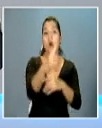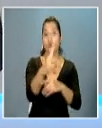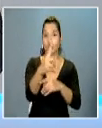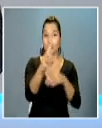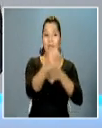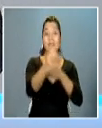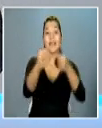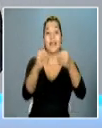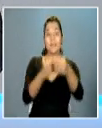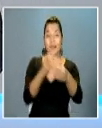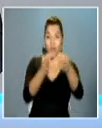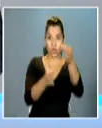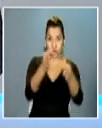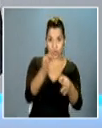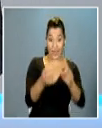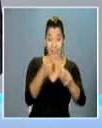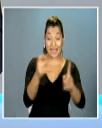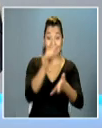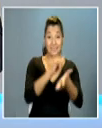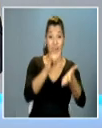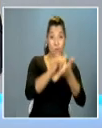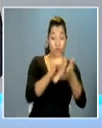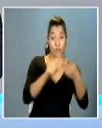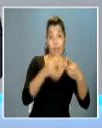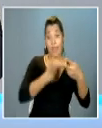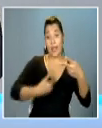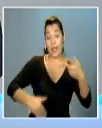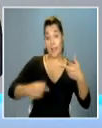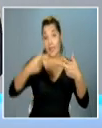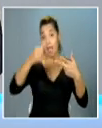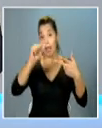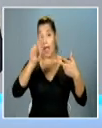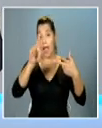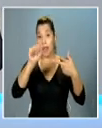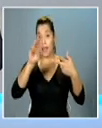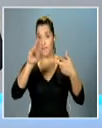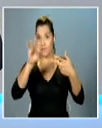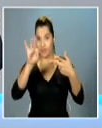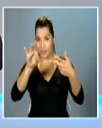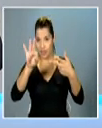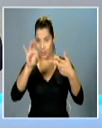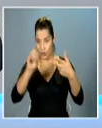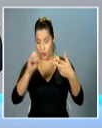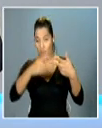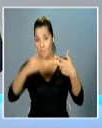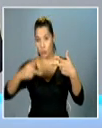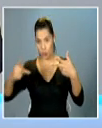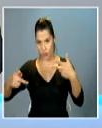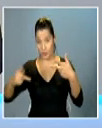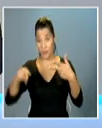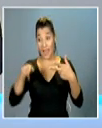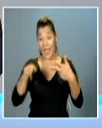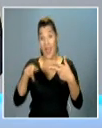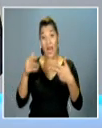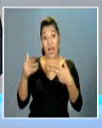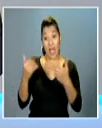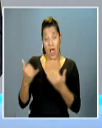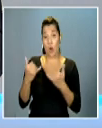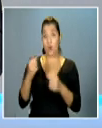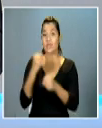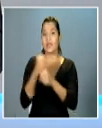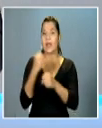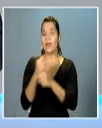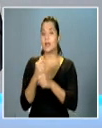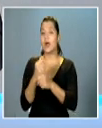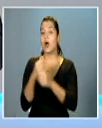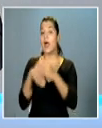y Heredia hasta Garavito en Punta Arenas. Actualmente se desempeñaba atendiendo casos de flagrancia en